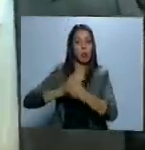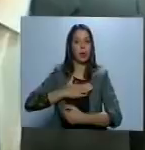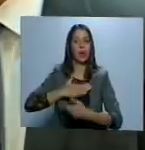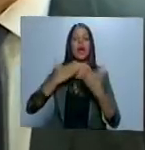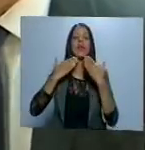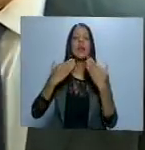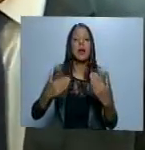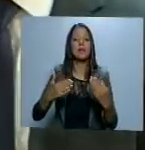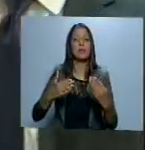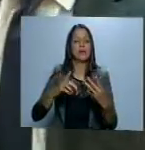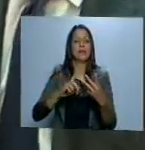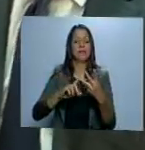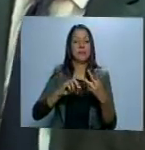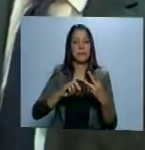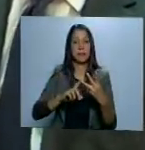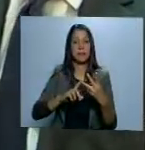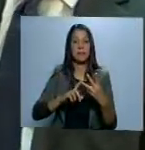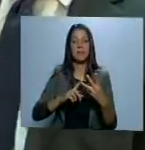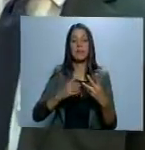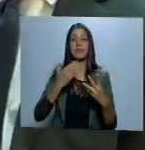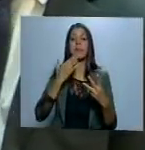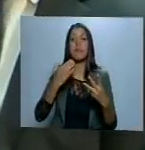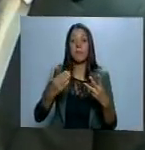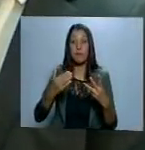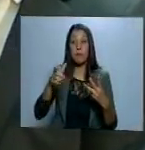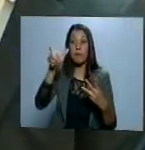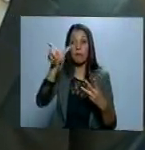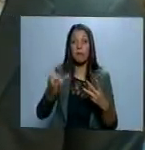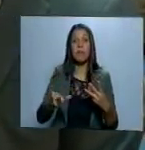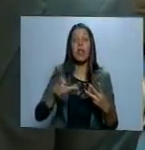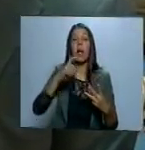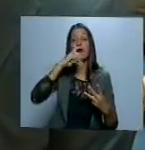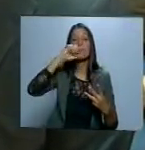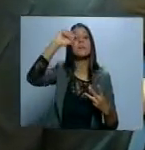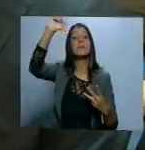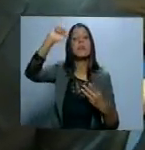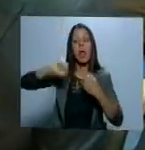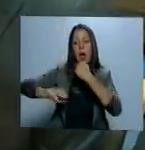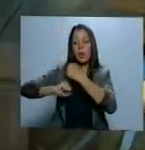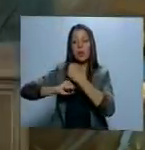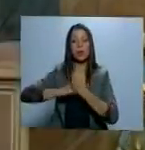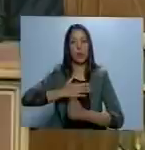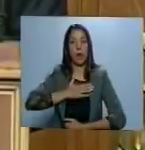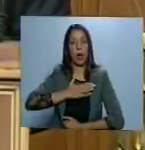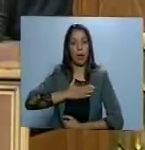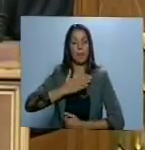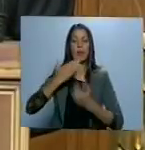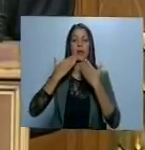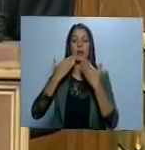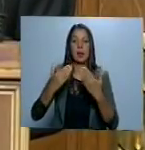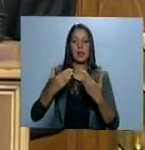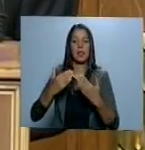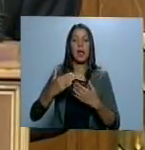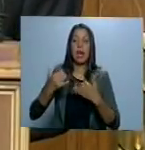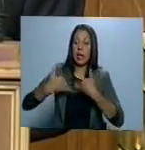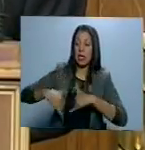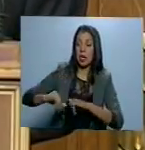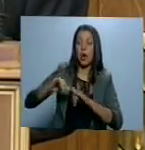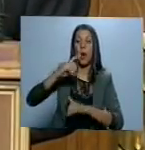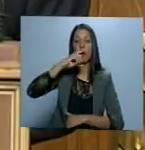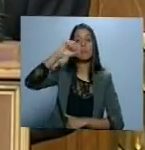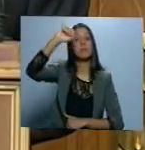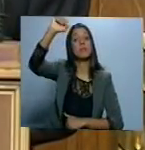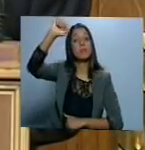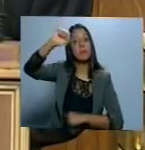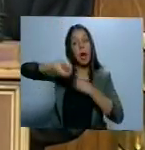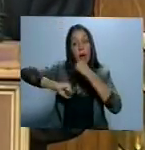Zulia. Agradecerle a Nicolás Maduro Guerra su acompañamiento, el hijo del presidente, en esta etapa de una